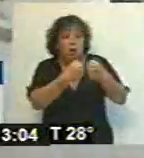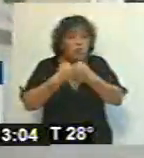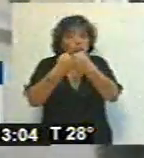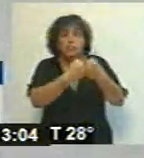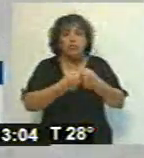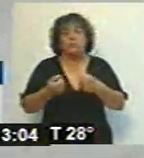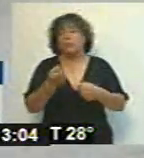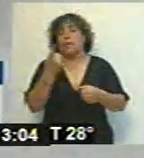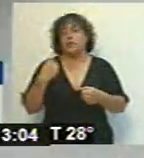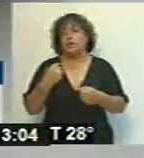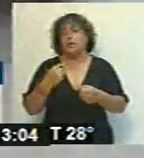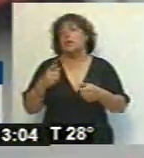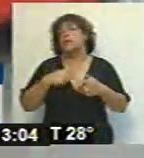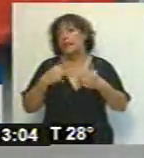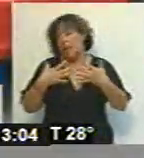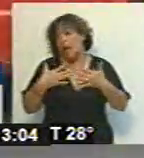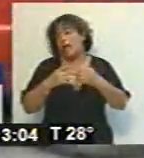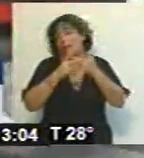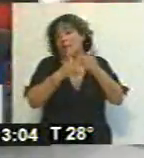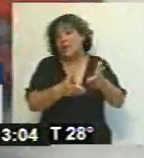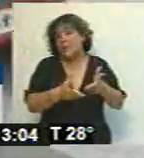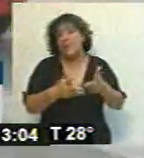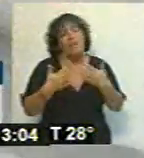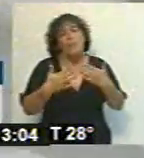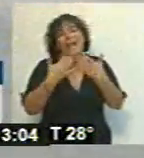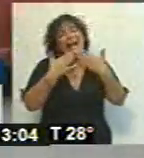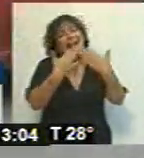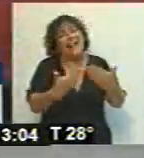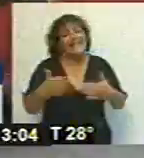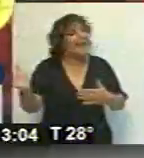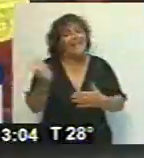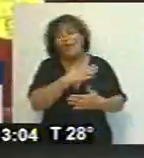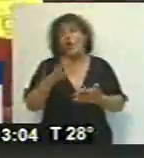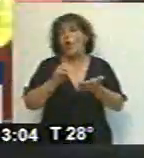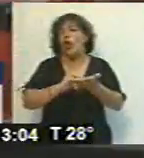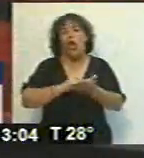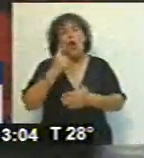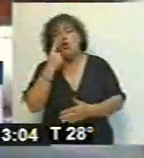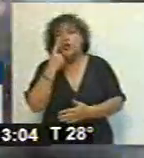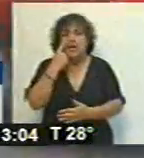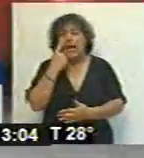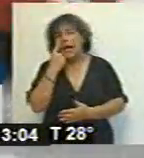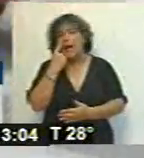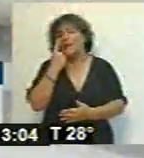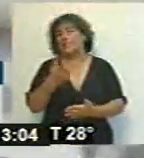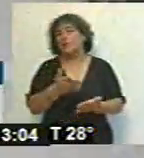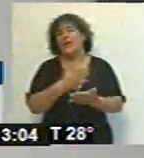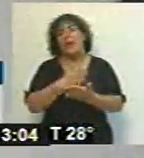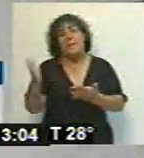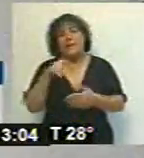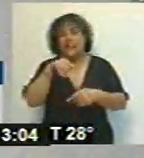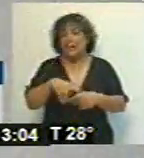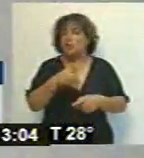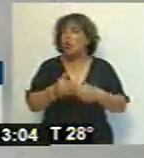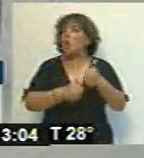tuvimos. Y déjame, dame la oportunidad de agradecerle a todos los señores concejales, porque aparte de ser histórico